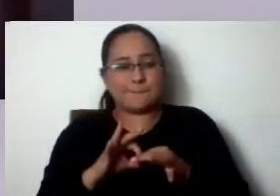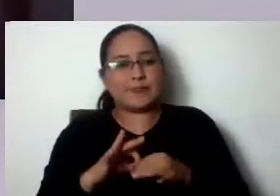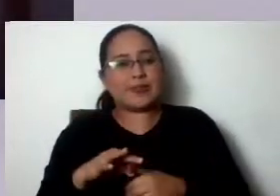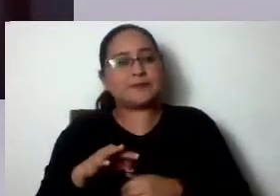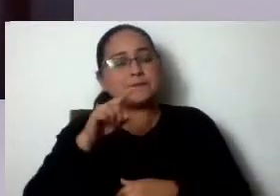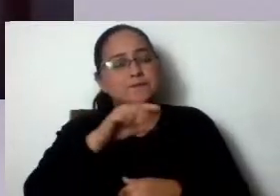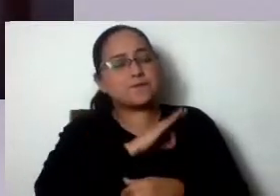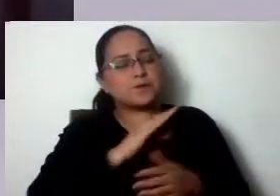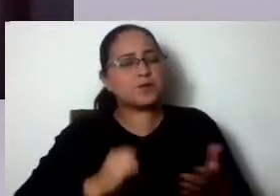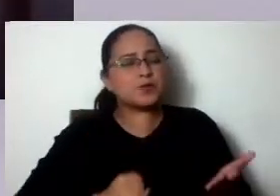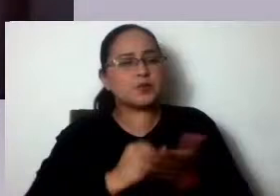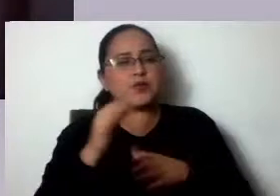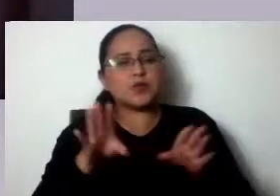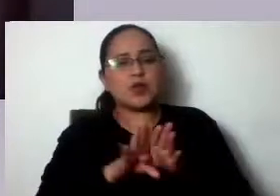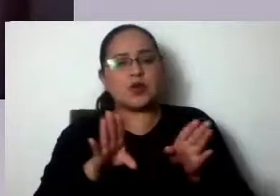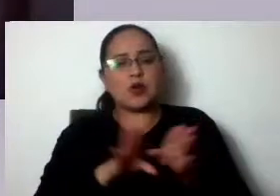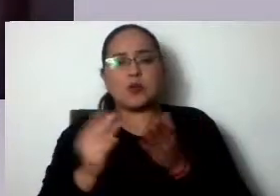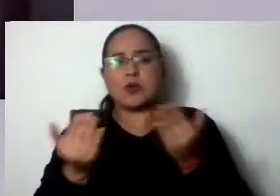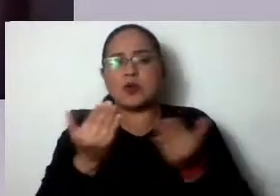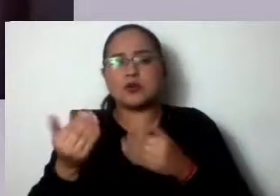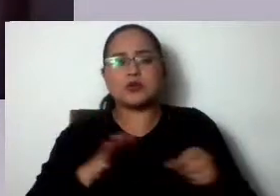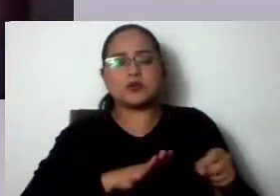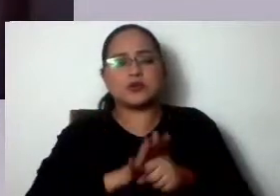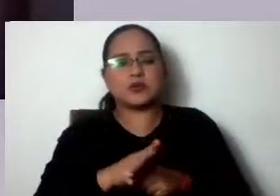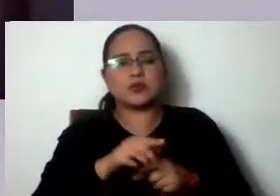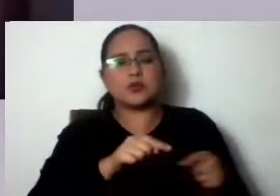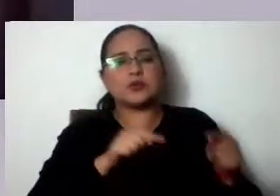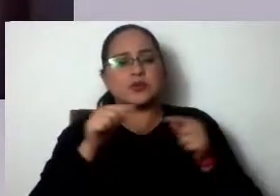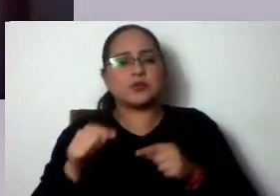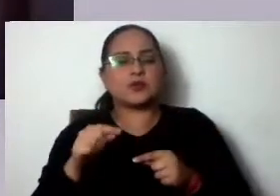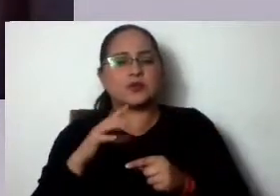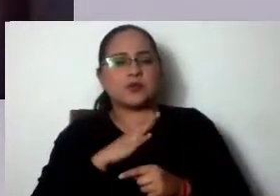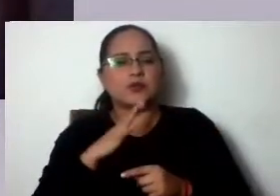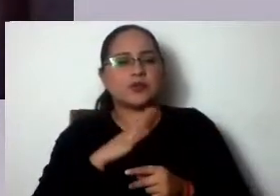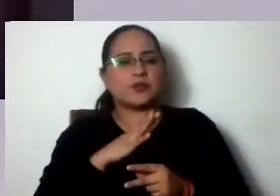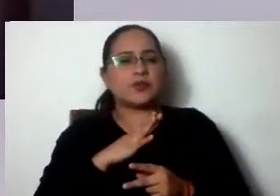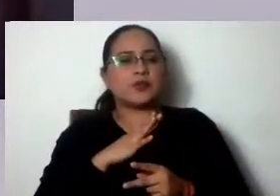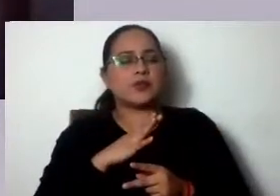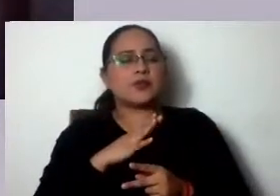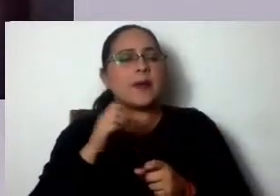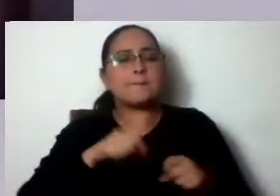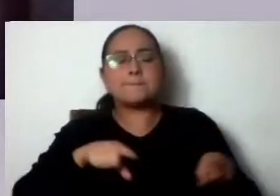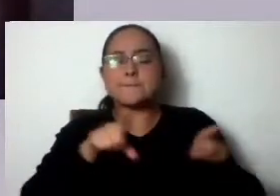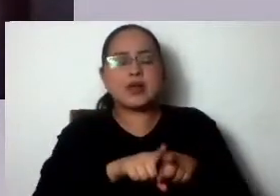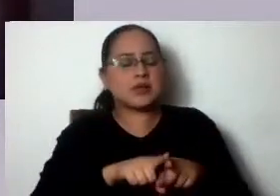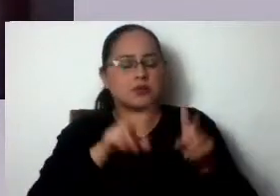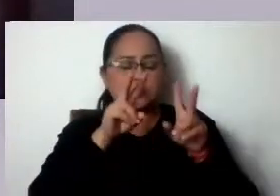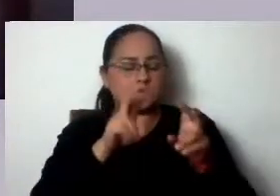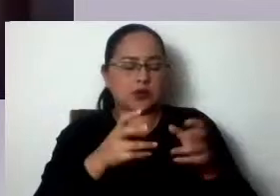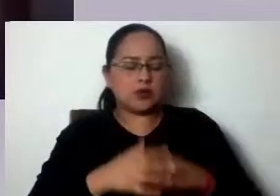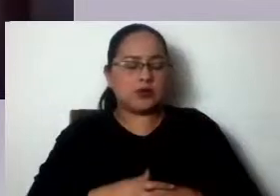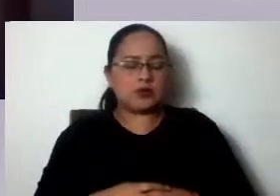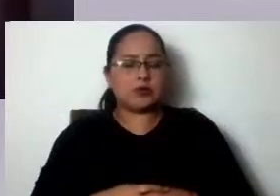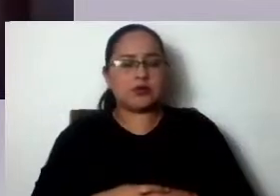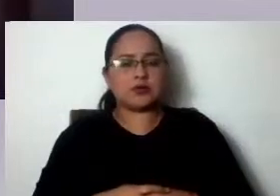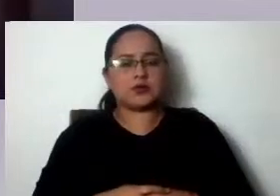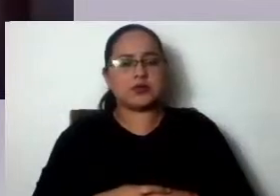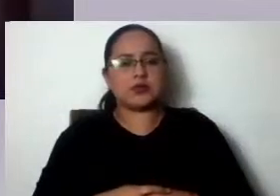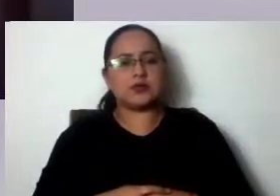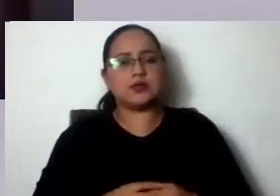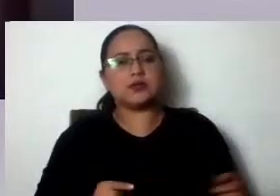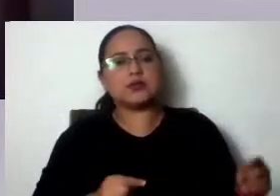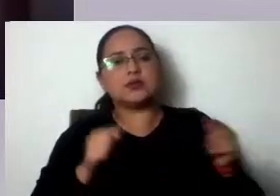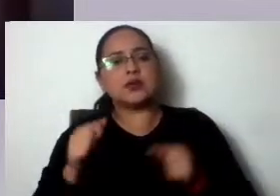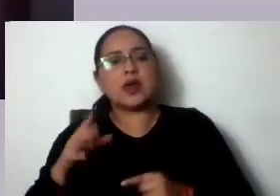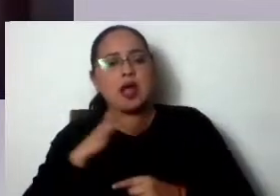solo podrá decidirse en la resolución sobre la suspensión definitiva o en el fondo del amparo según sea el caso lo anterior a